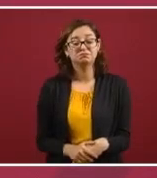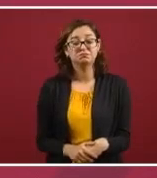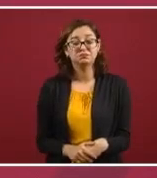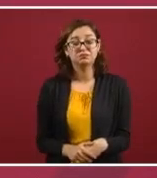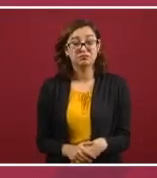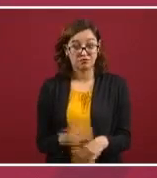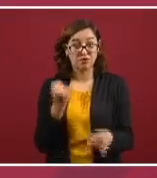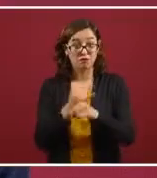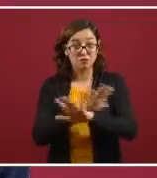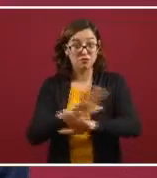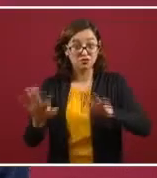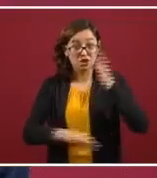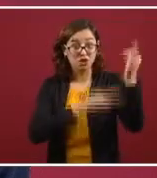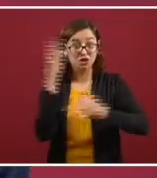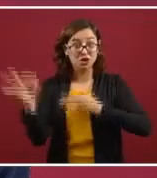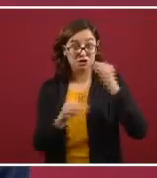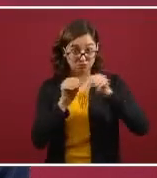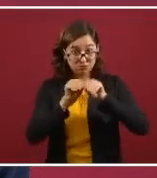¿había información?